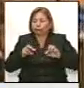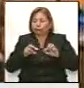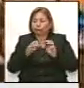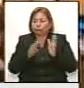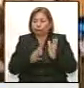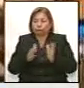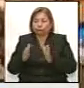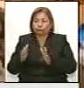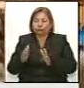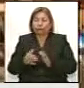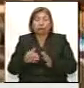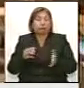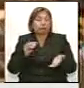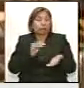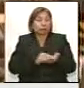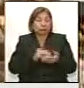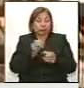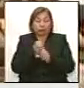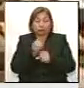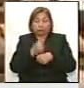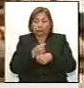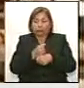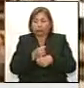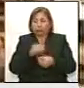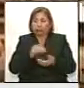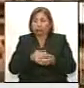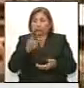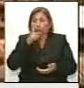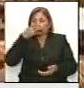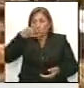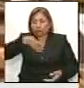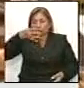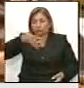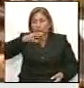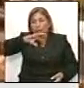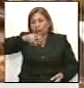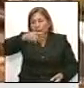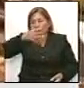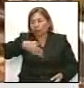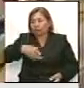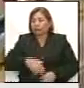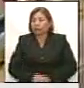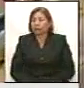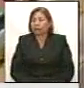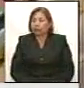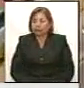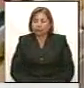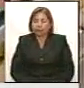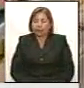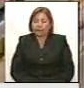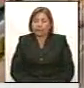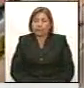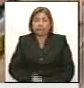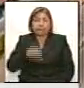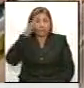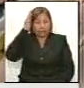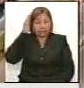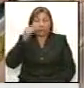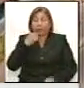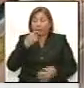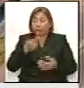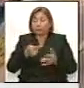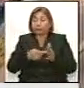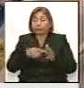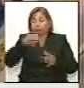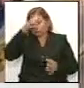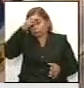la región, además de obras de ampliación de los servicios de agua potable y alcantarillado. Bruce informó que a la fecha en el